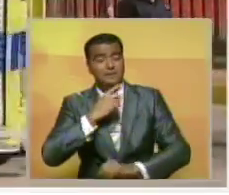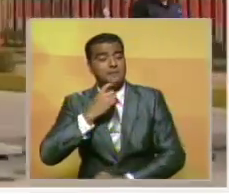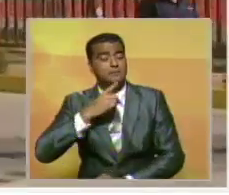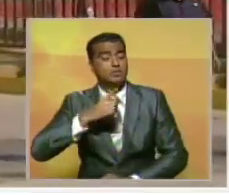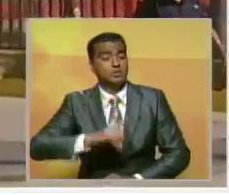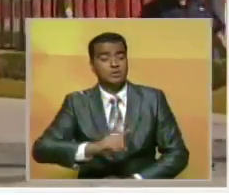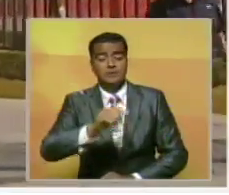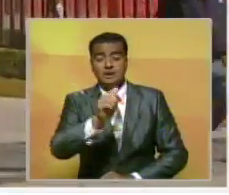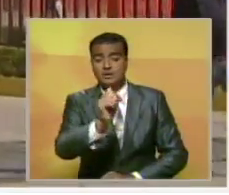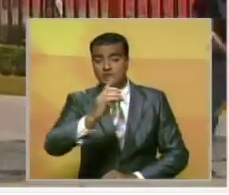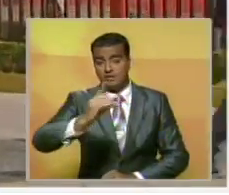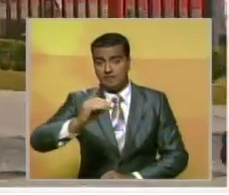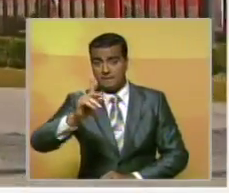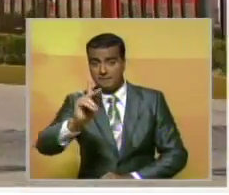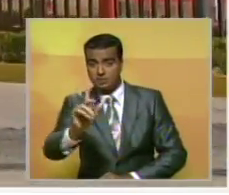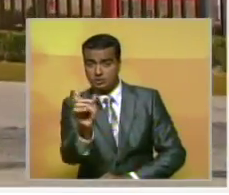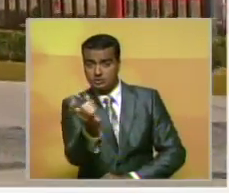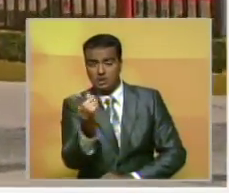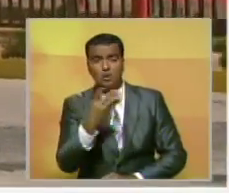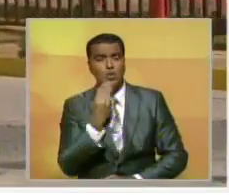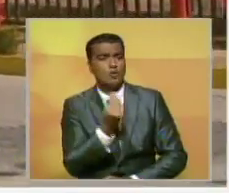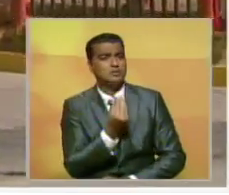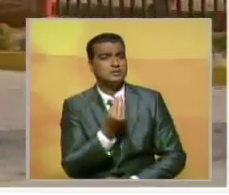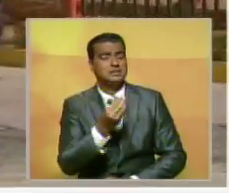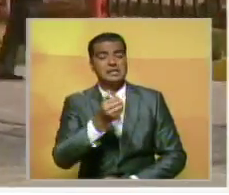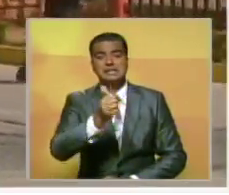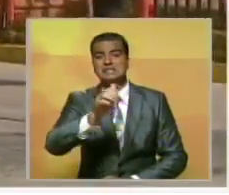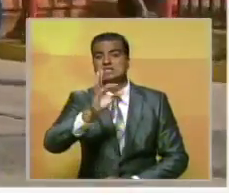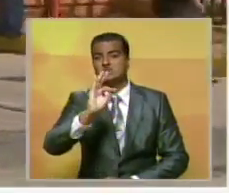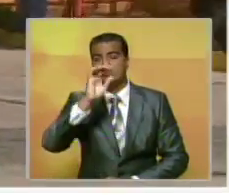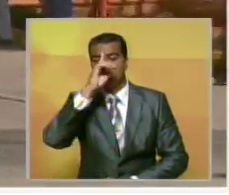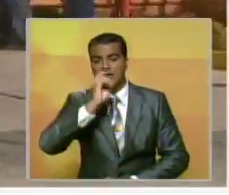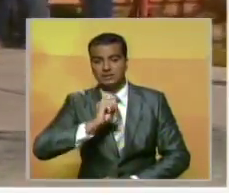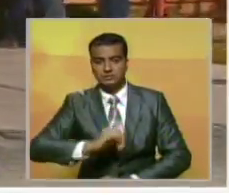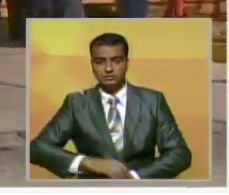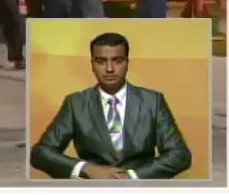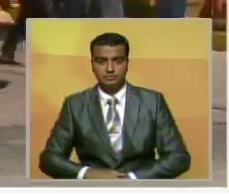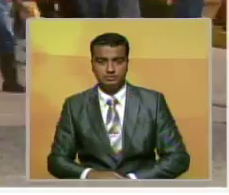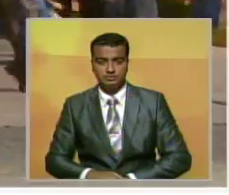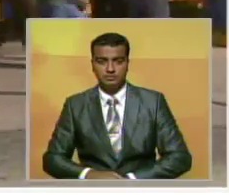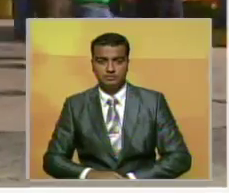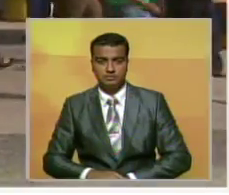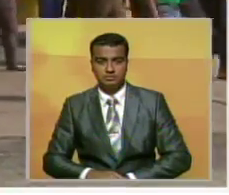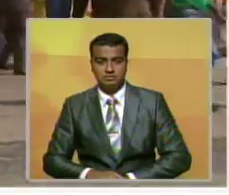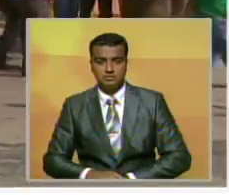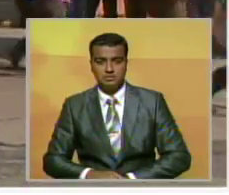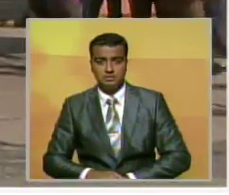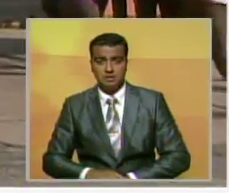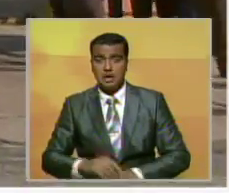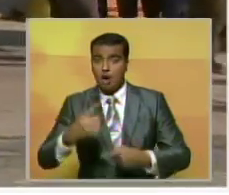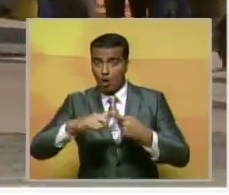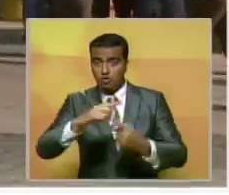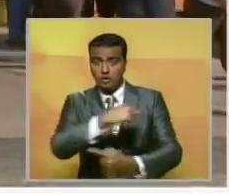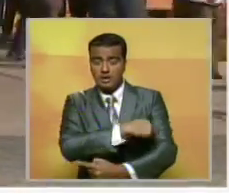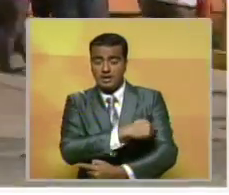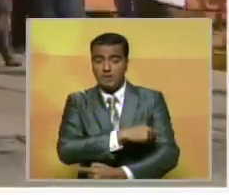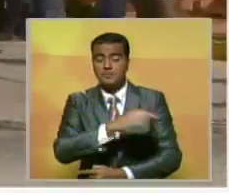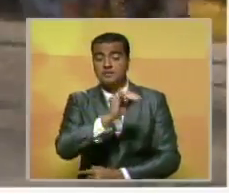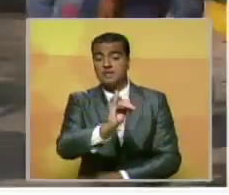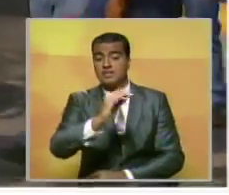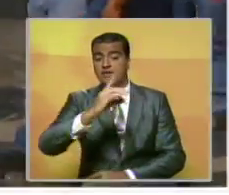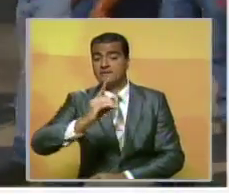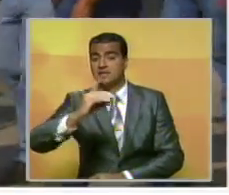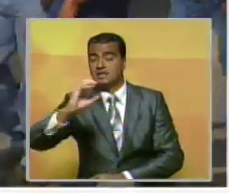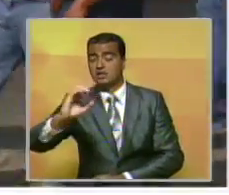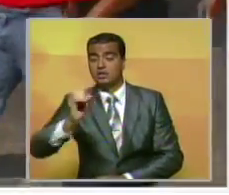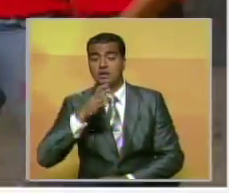de Alejandro David Peroso González, un joven de 19 años de edad, y salió herido Isaac David Calderón, que en